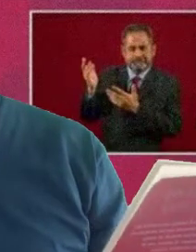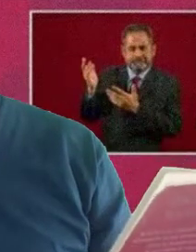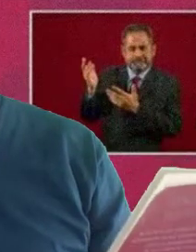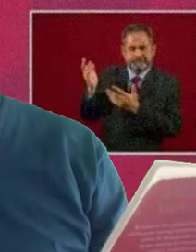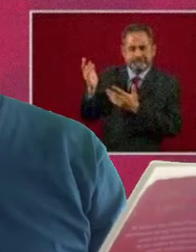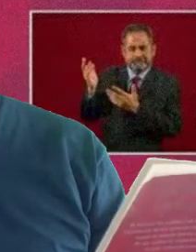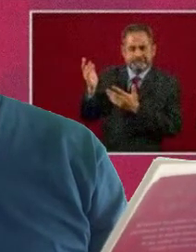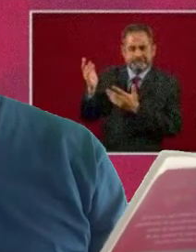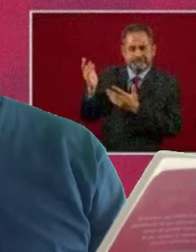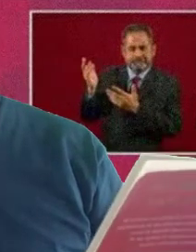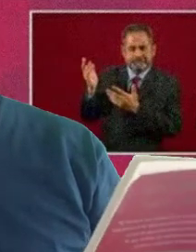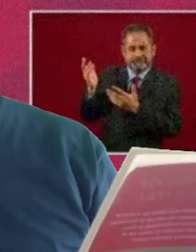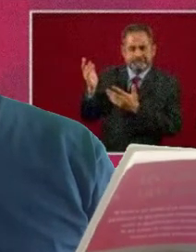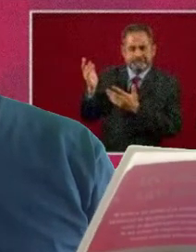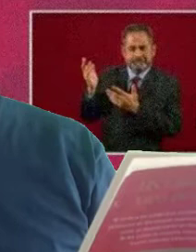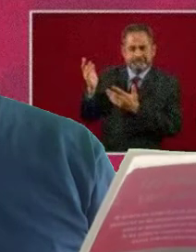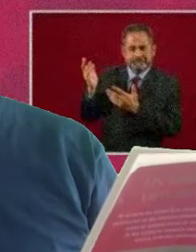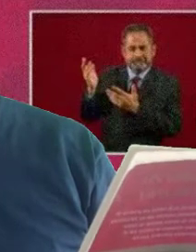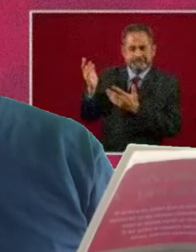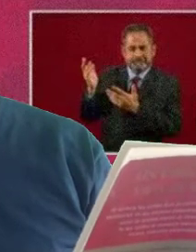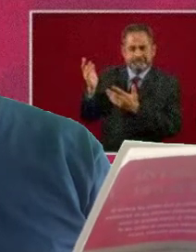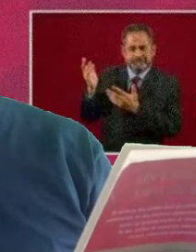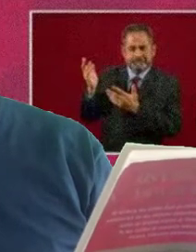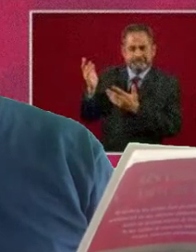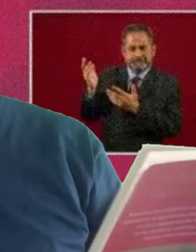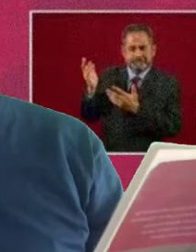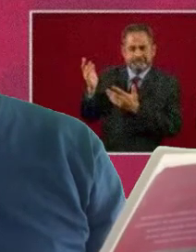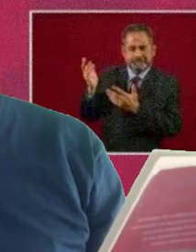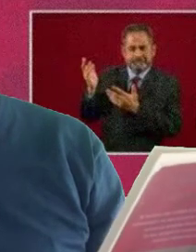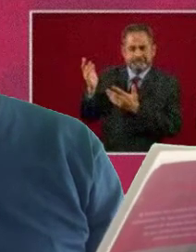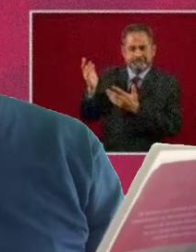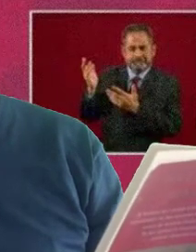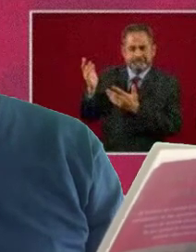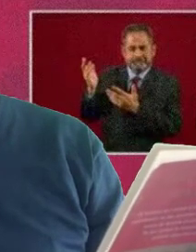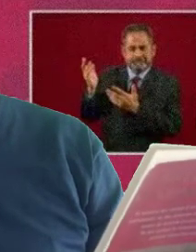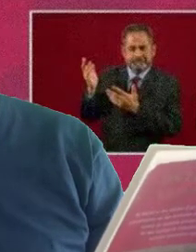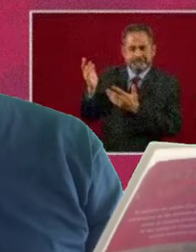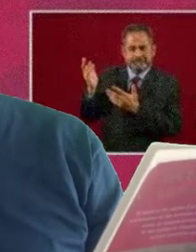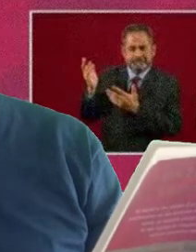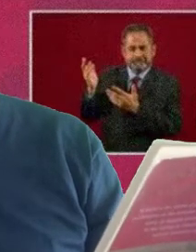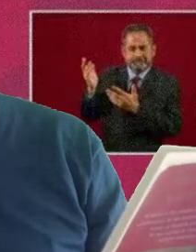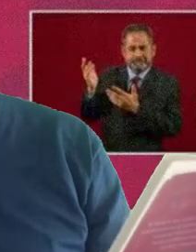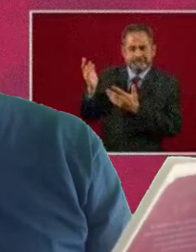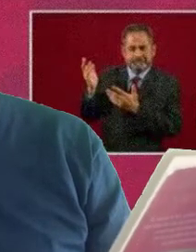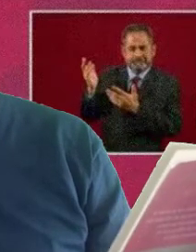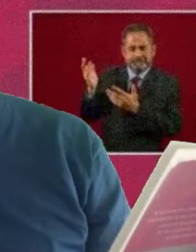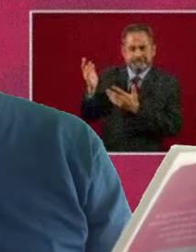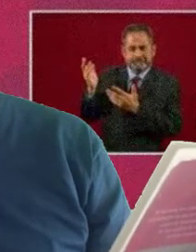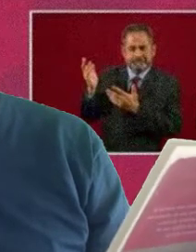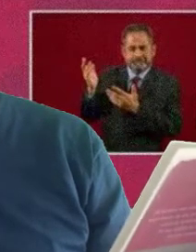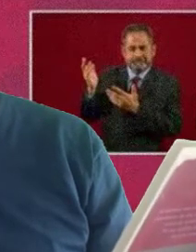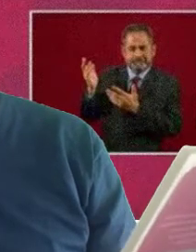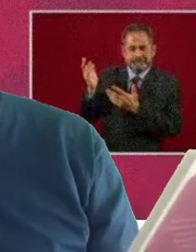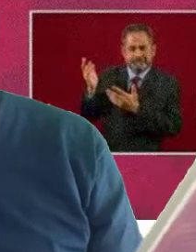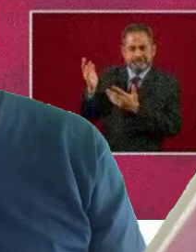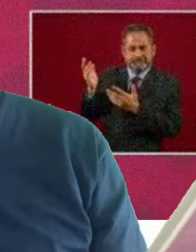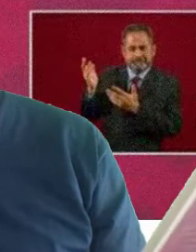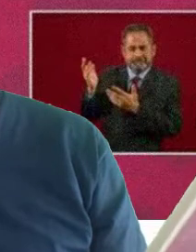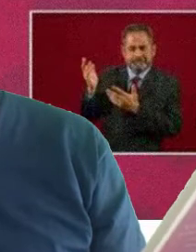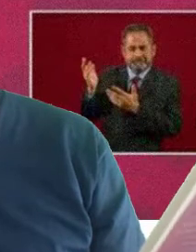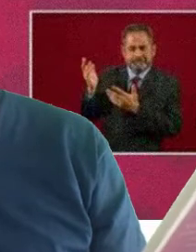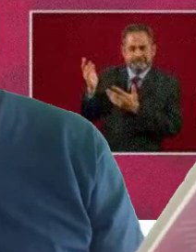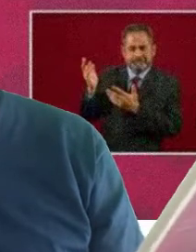y fue una palabra realmente irresponsablemente utilizada convenencieramente utilizada